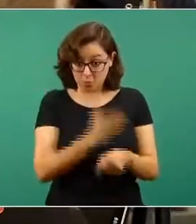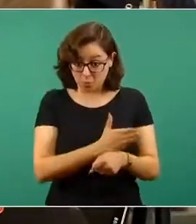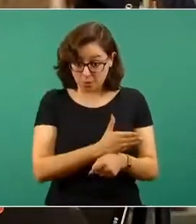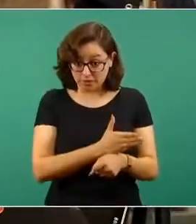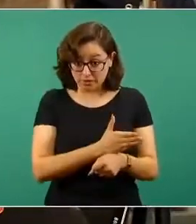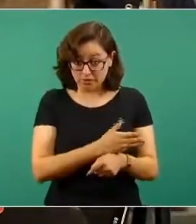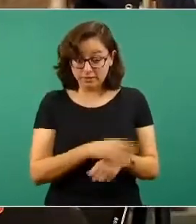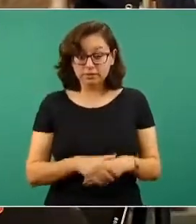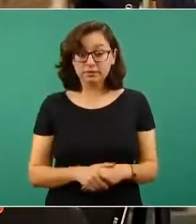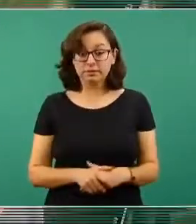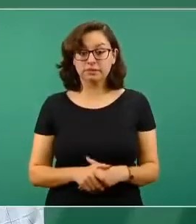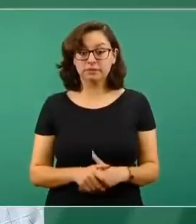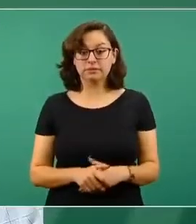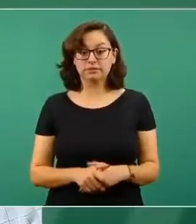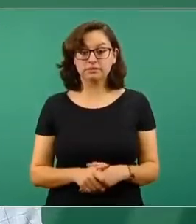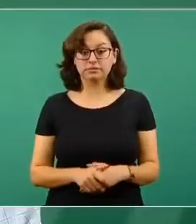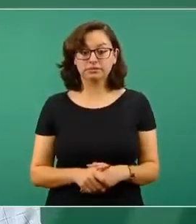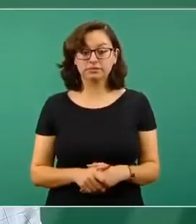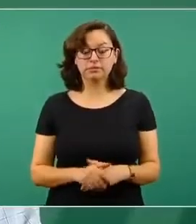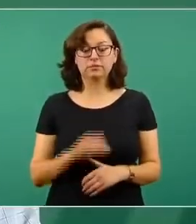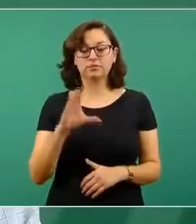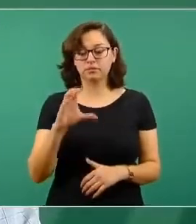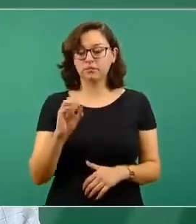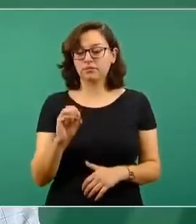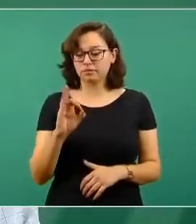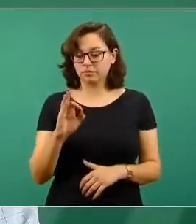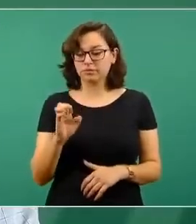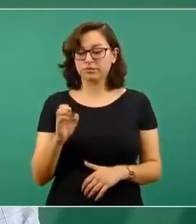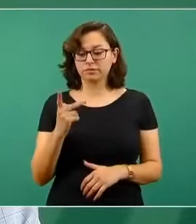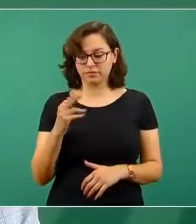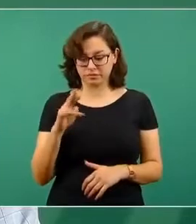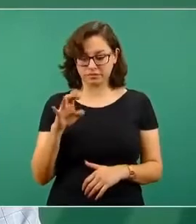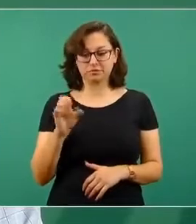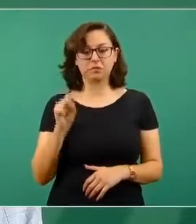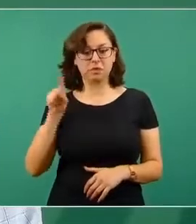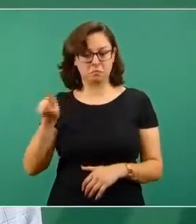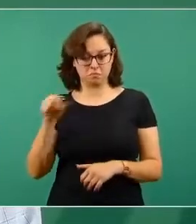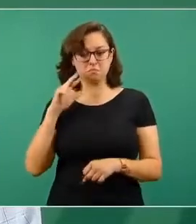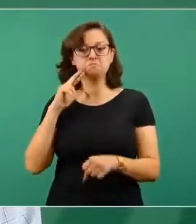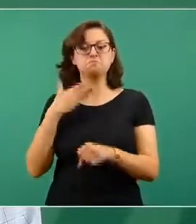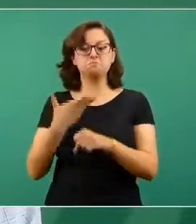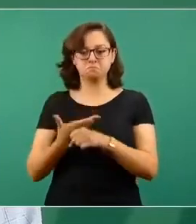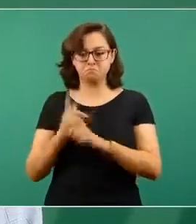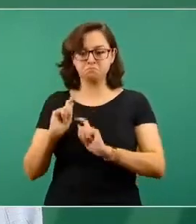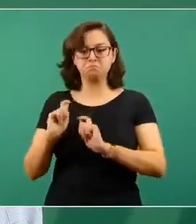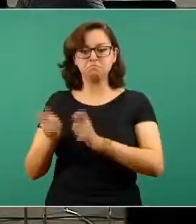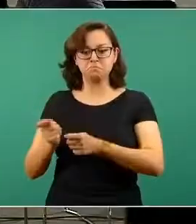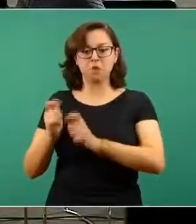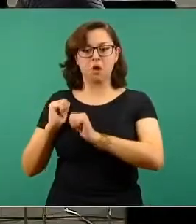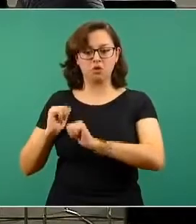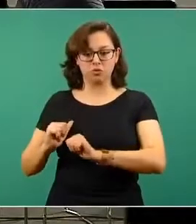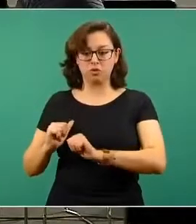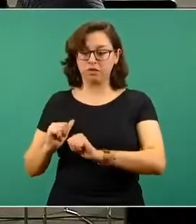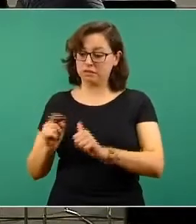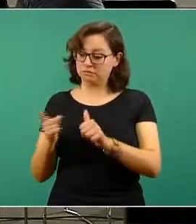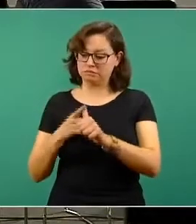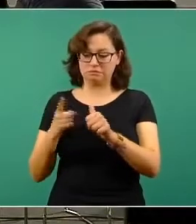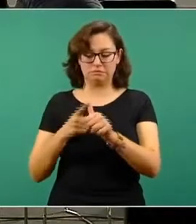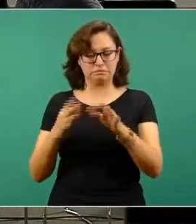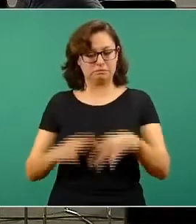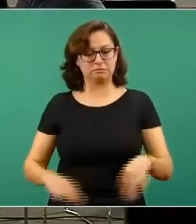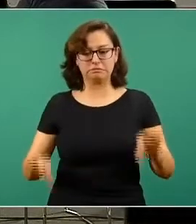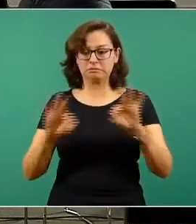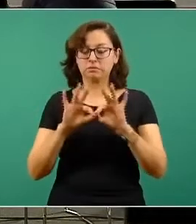sus trabajadores? La COFEPRIS obviamente tiene atribuciones entre las que destacan la protección de la salud. De hecho, ese es